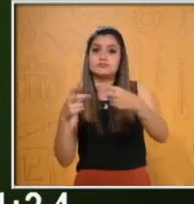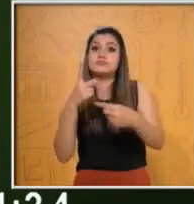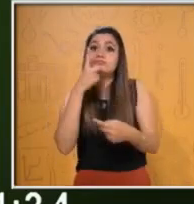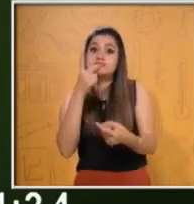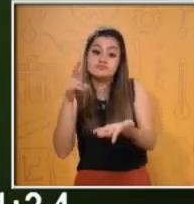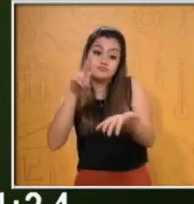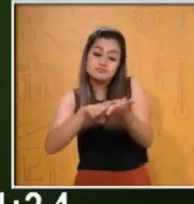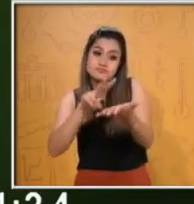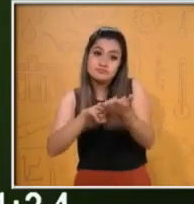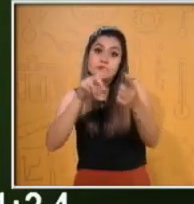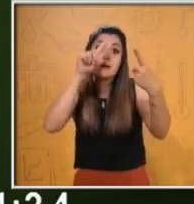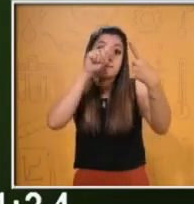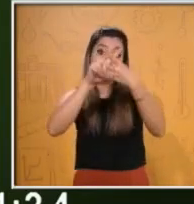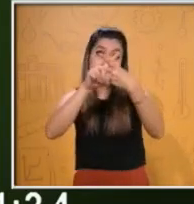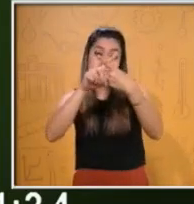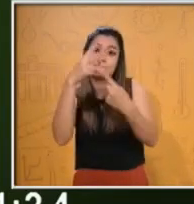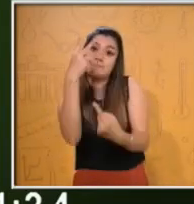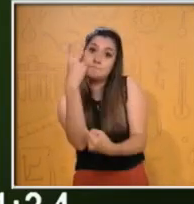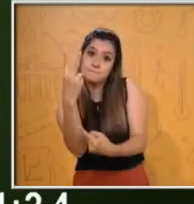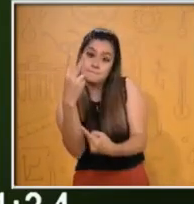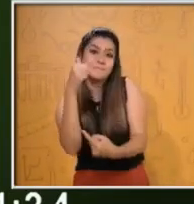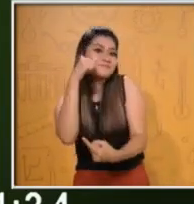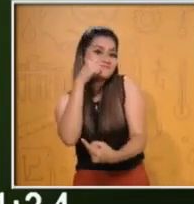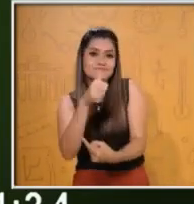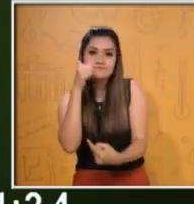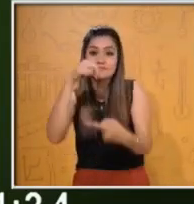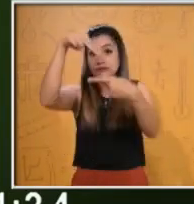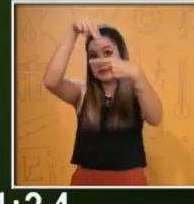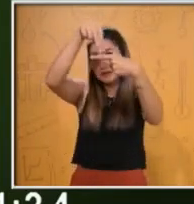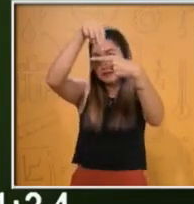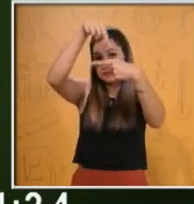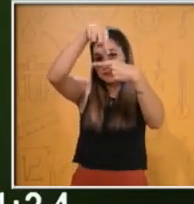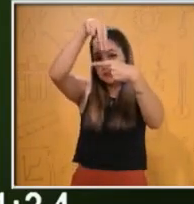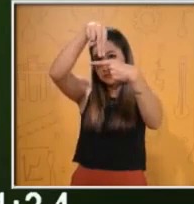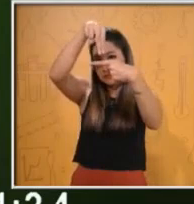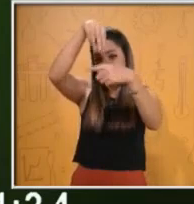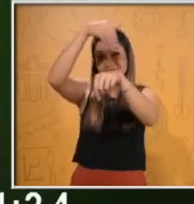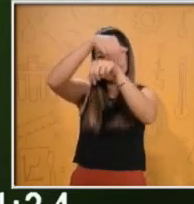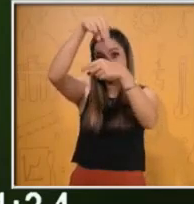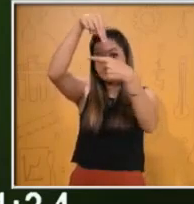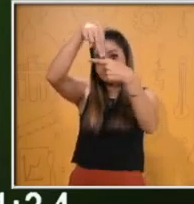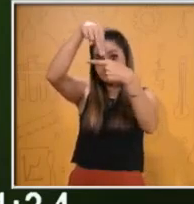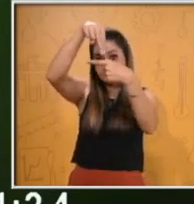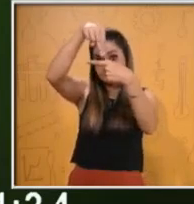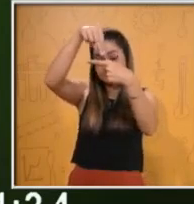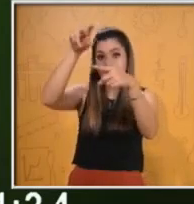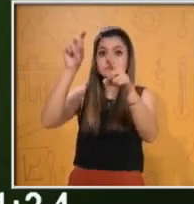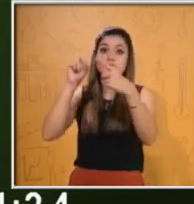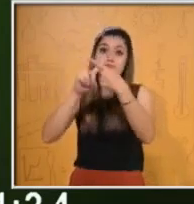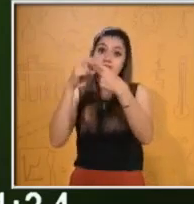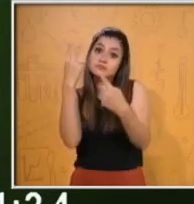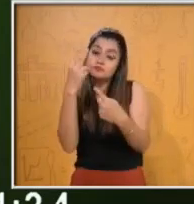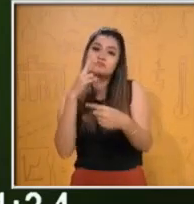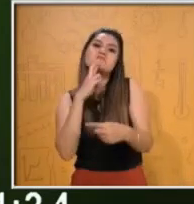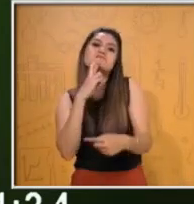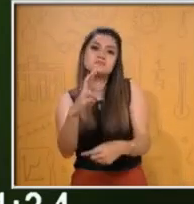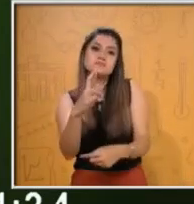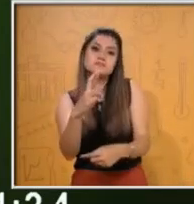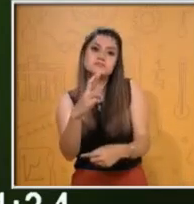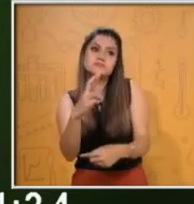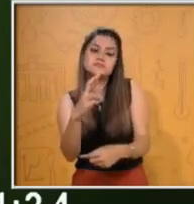a multiplicar por 2 el numerador. ¿Cuál será la respuesta? Ahí está. Tenemos como